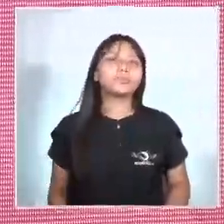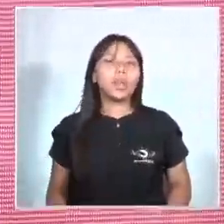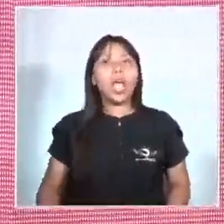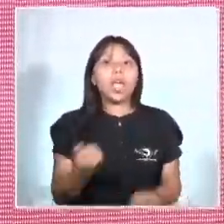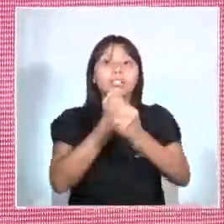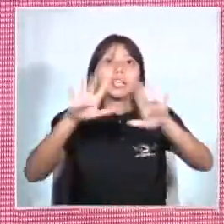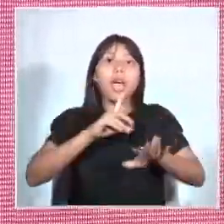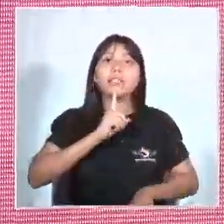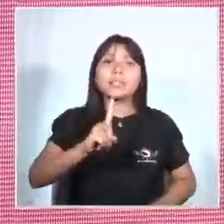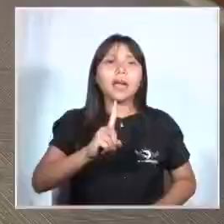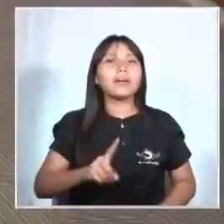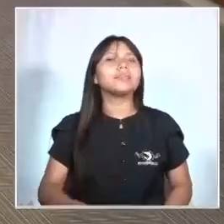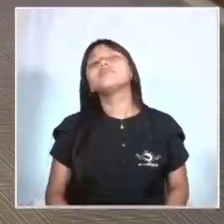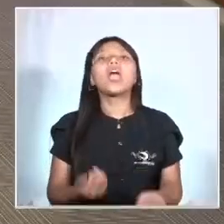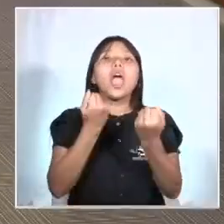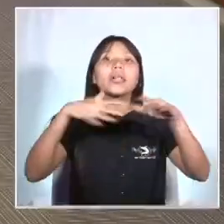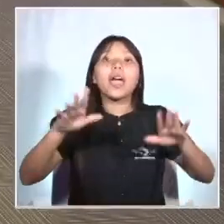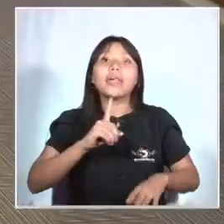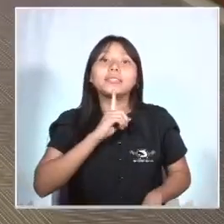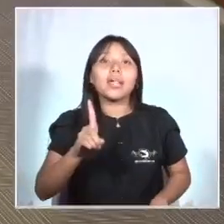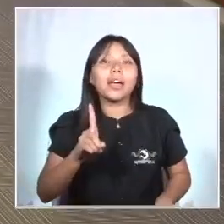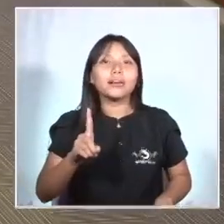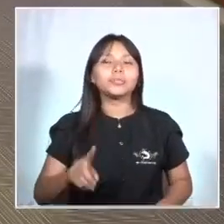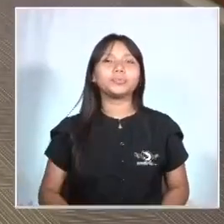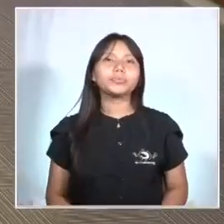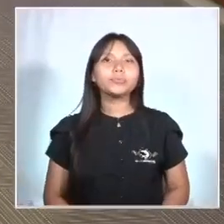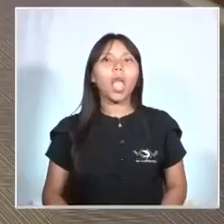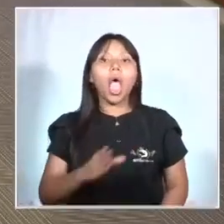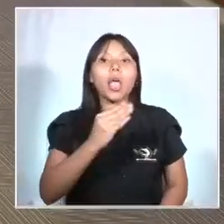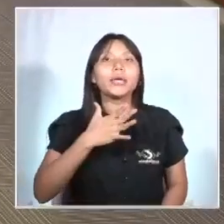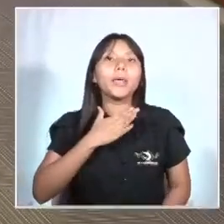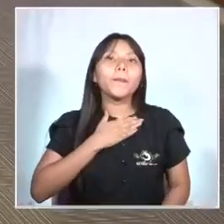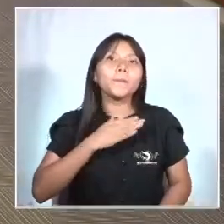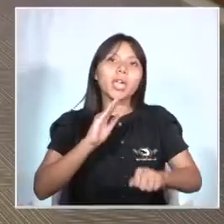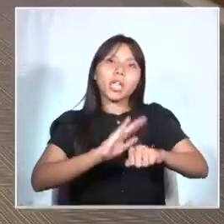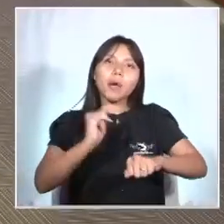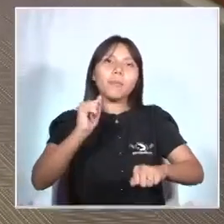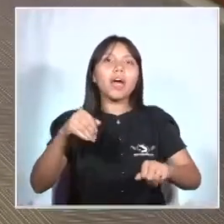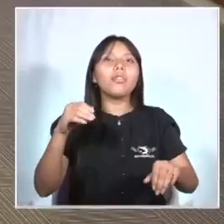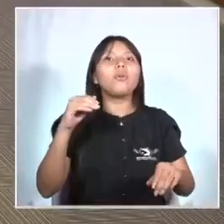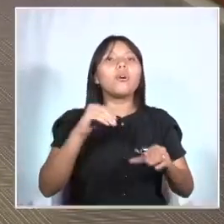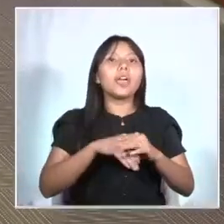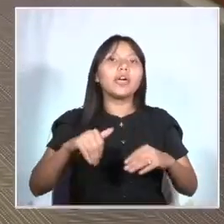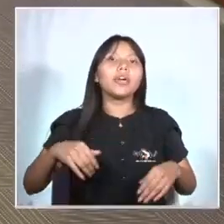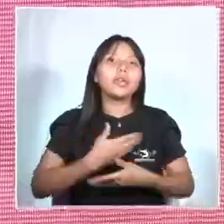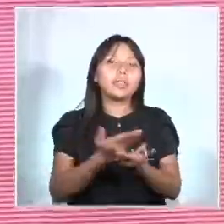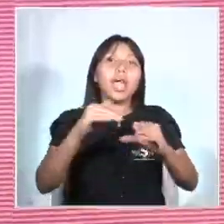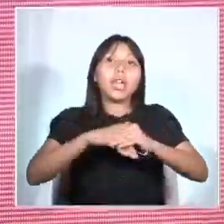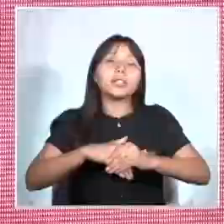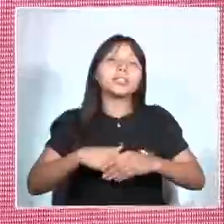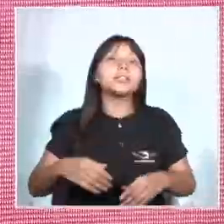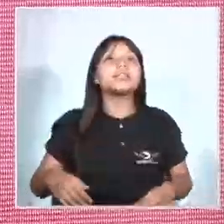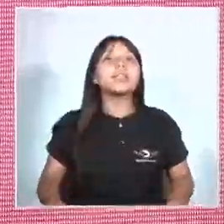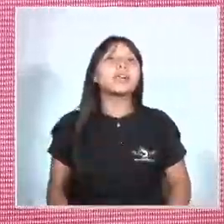Ya está. Ya está. Y mi asignación en este fin de semana es